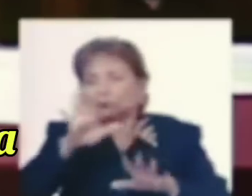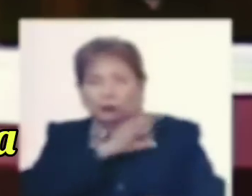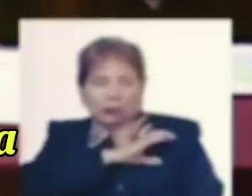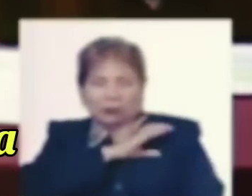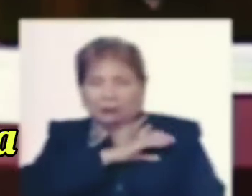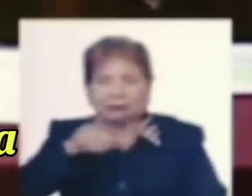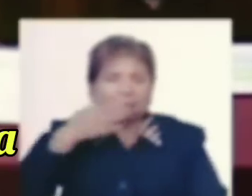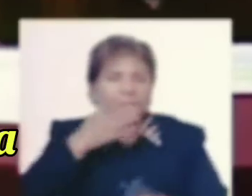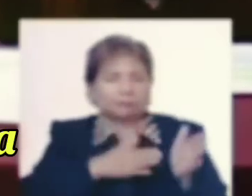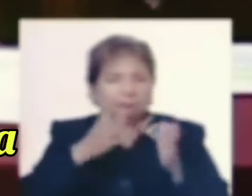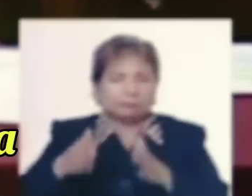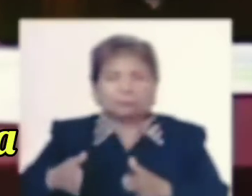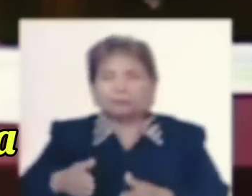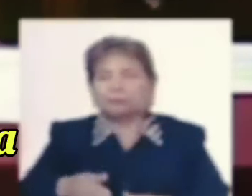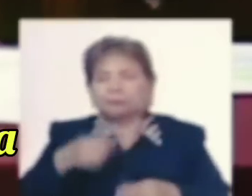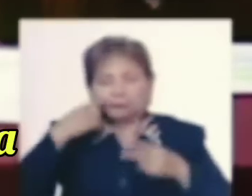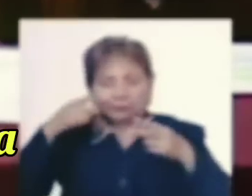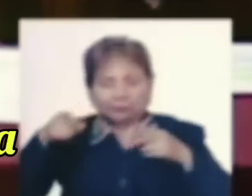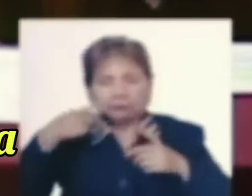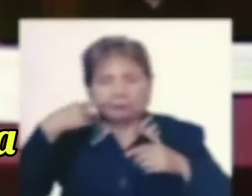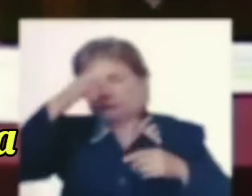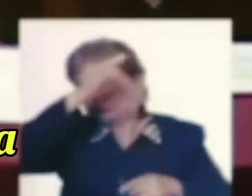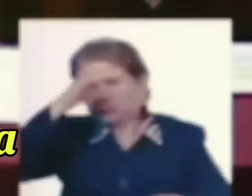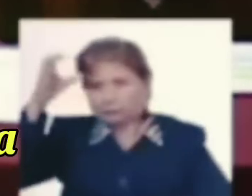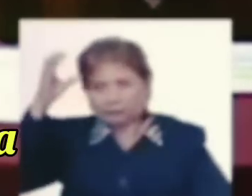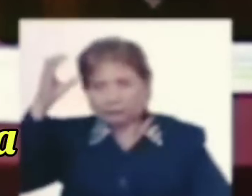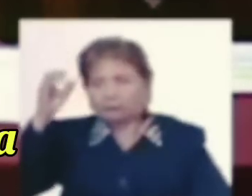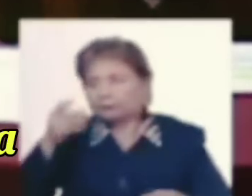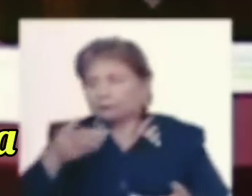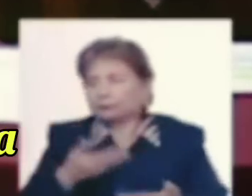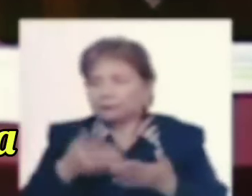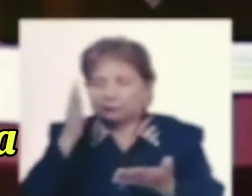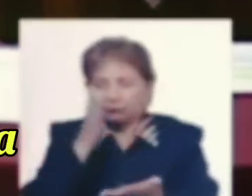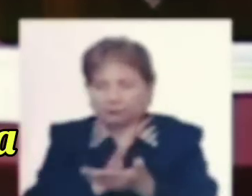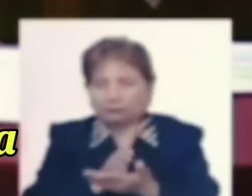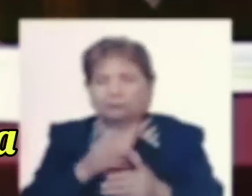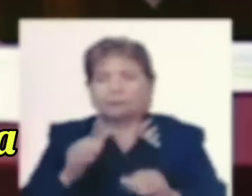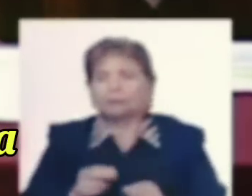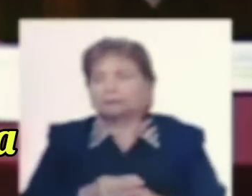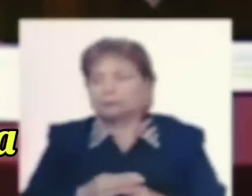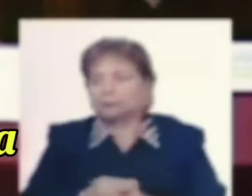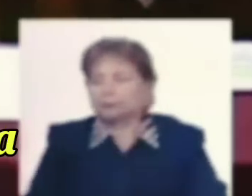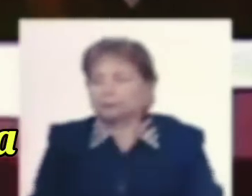actitud y proceder del investigado Pedro Castillo Terrones. Se suspende brevemente la sesión.